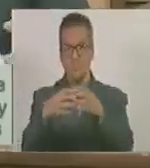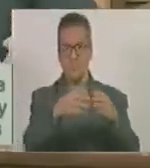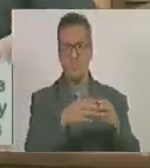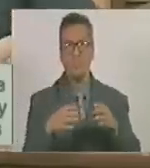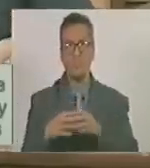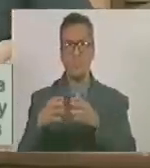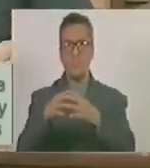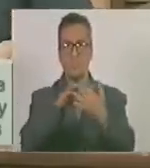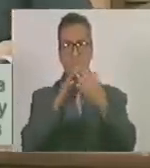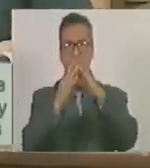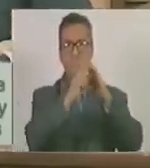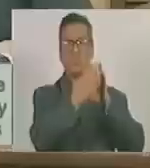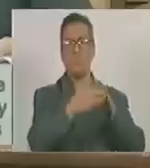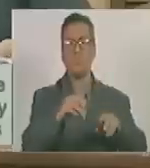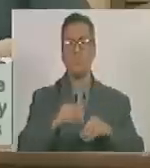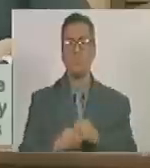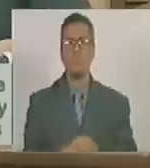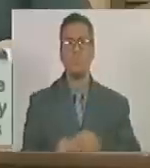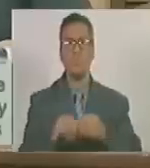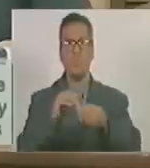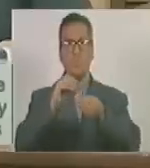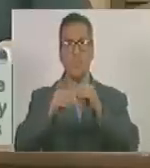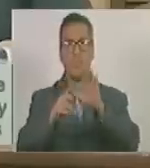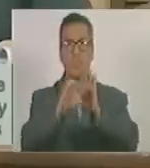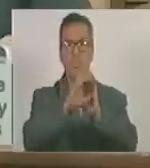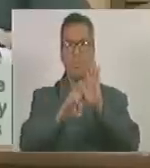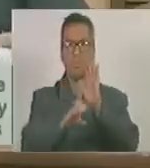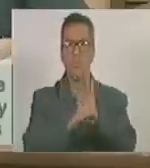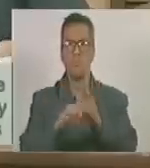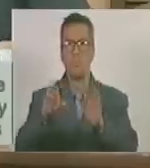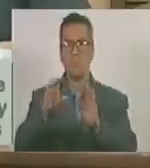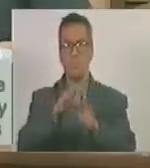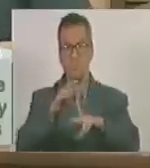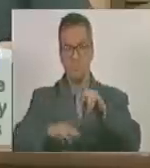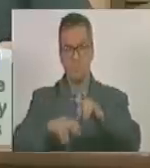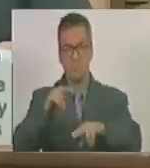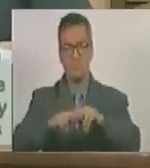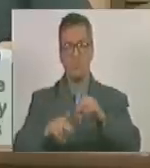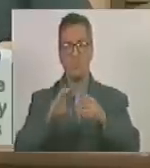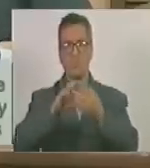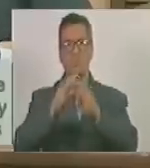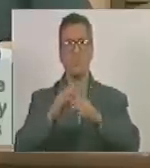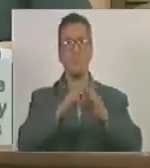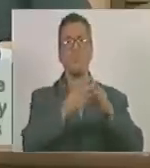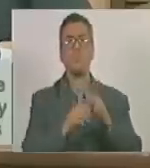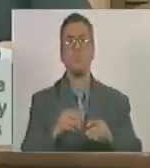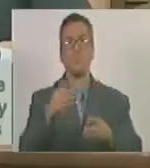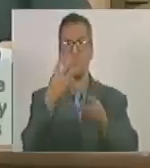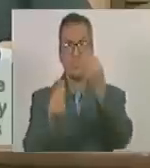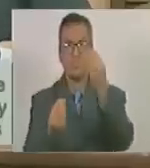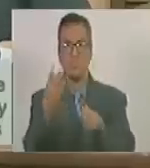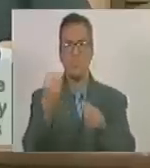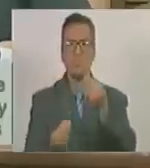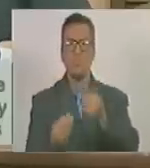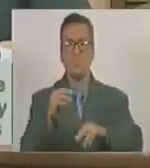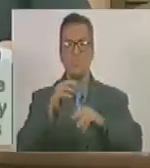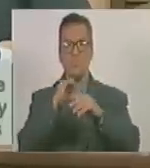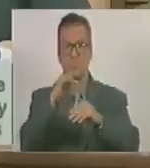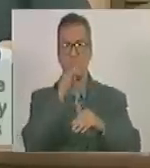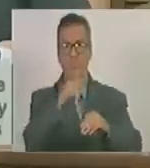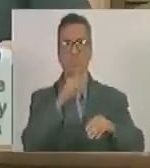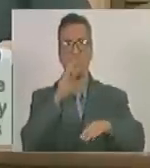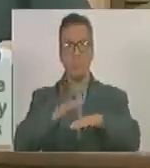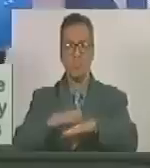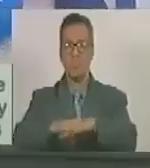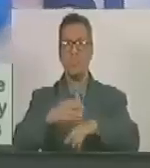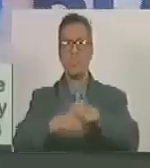de su comunidad a los efectos de la constitución del Consejo Comunal y deberá notificar su conformación y